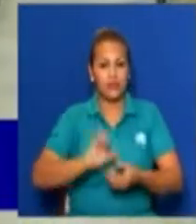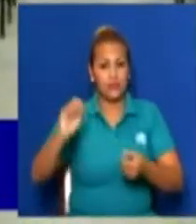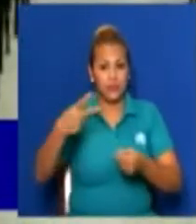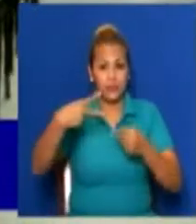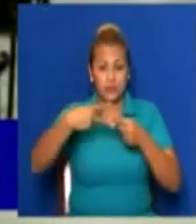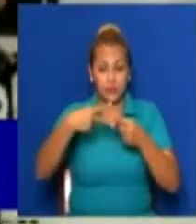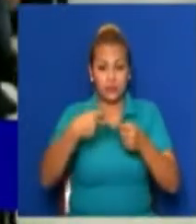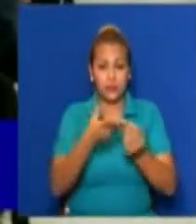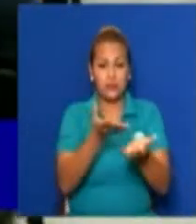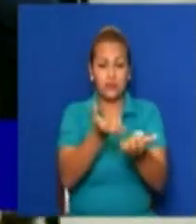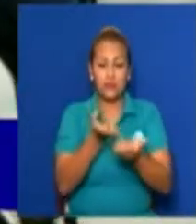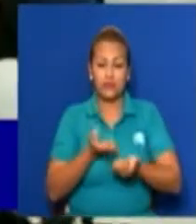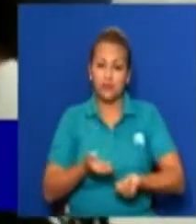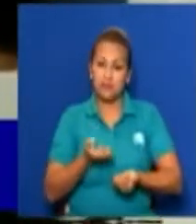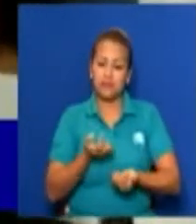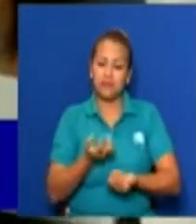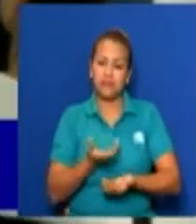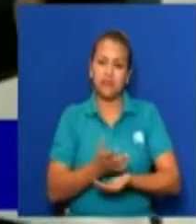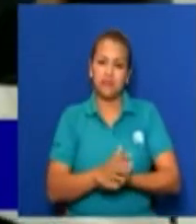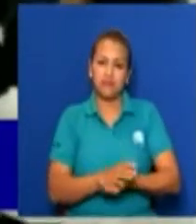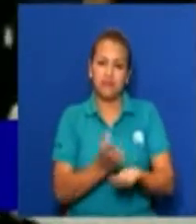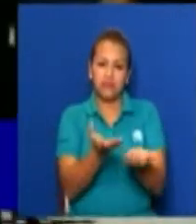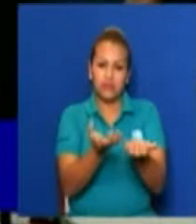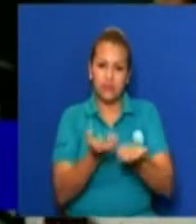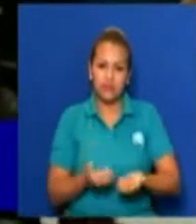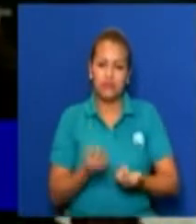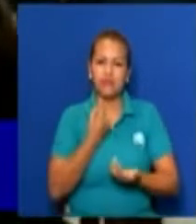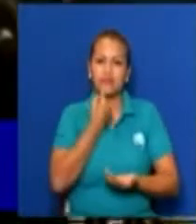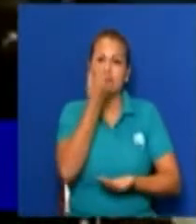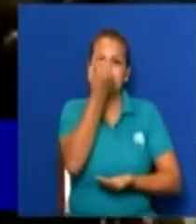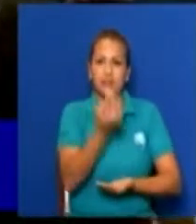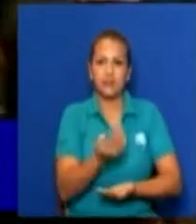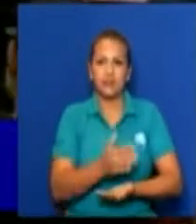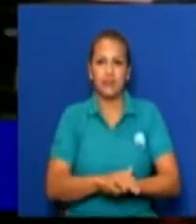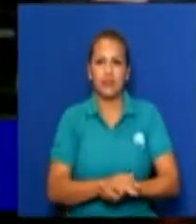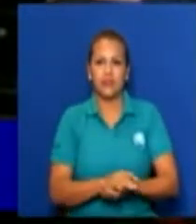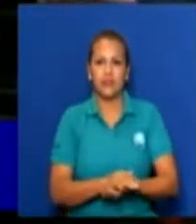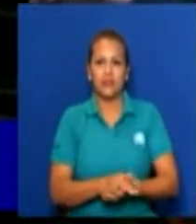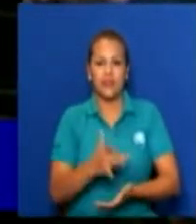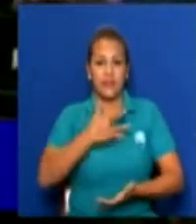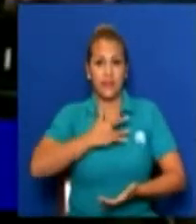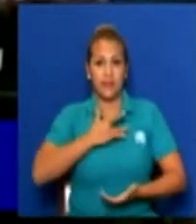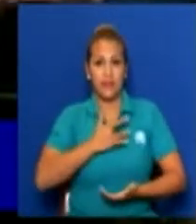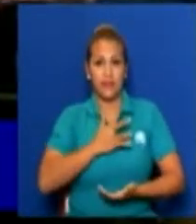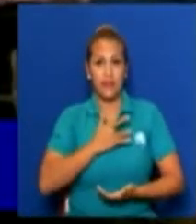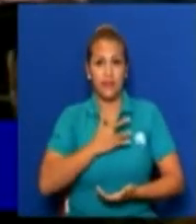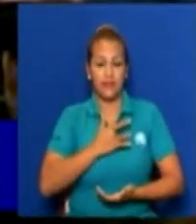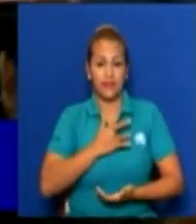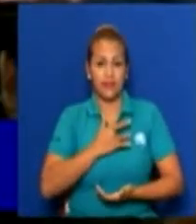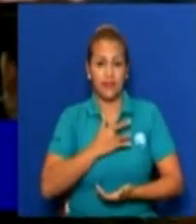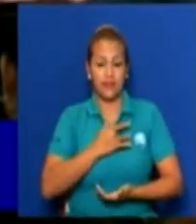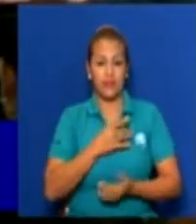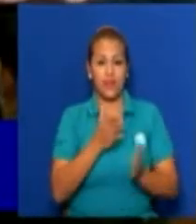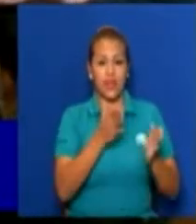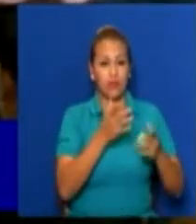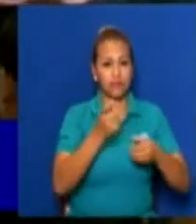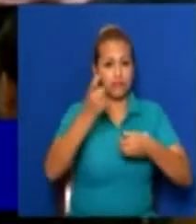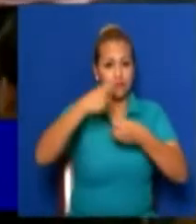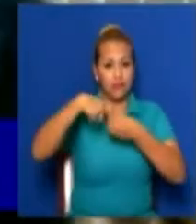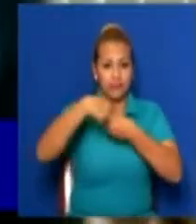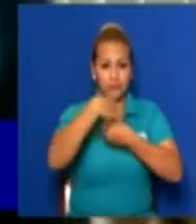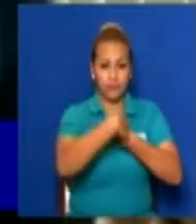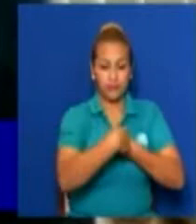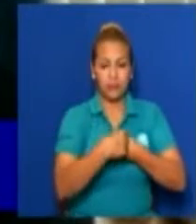Segundo, quisiera un poco sugerir el hecho de que es necesaria una coordinación entre